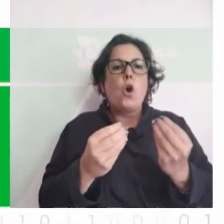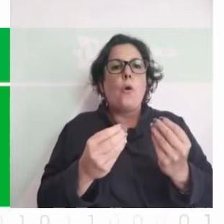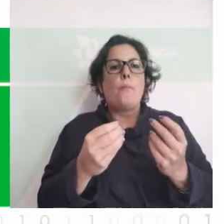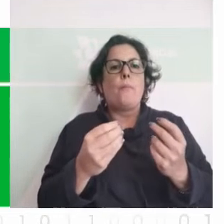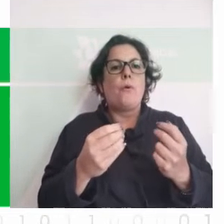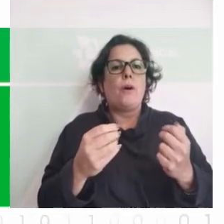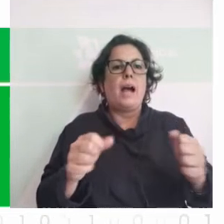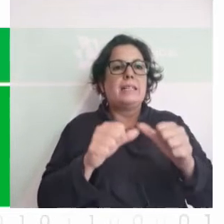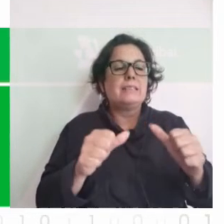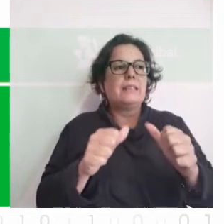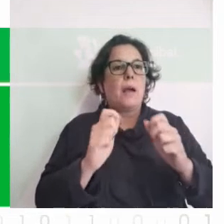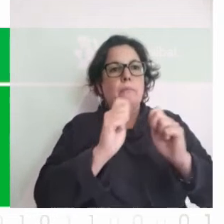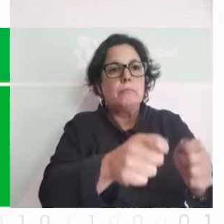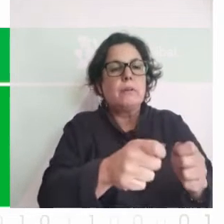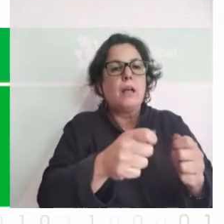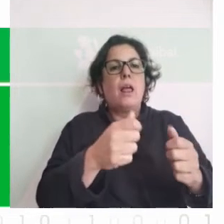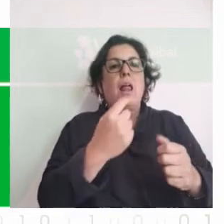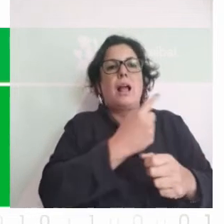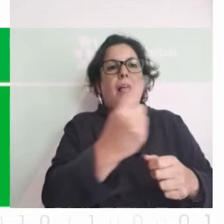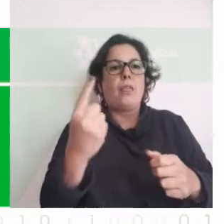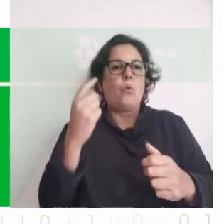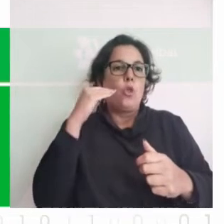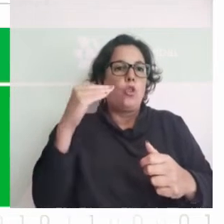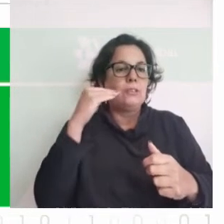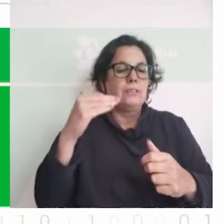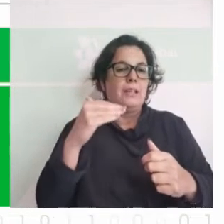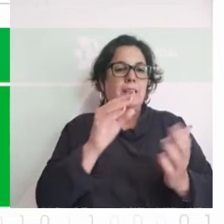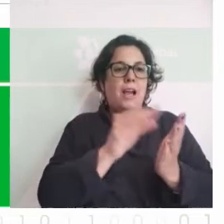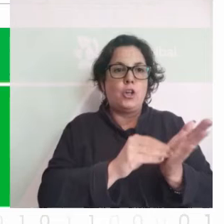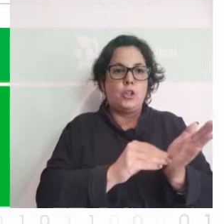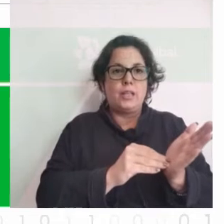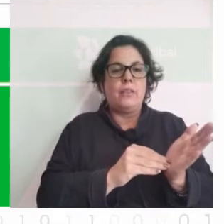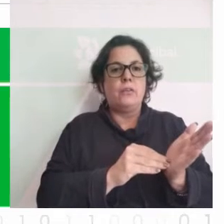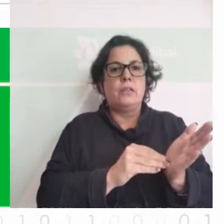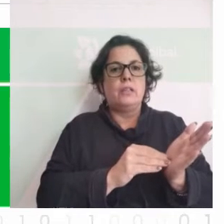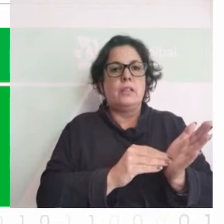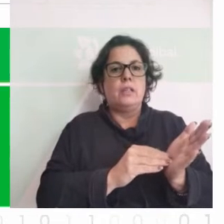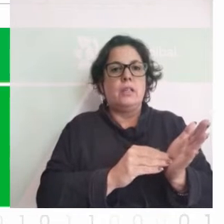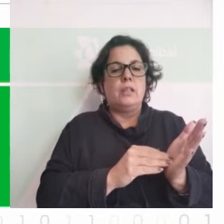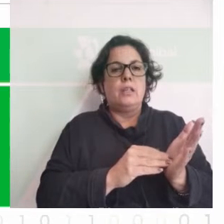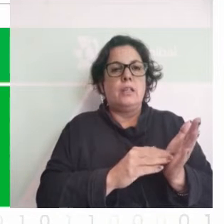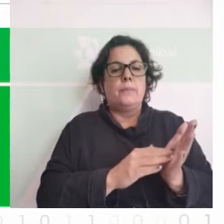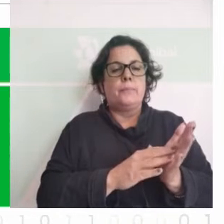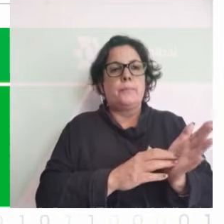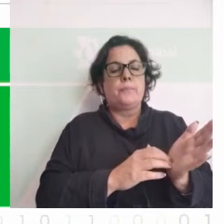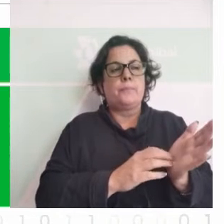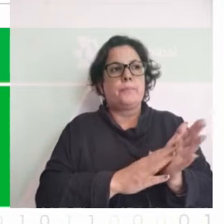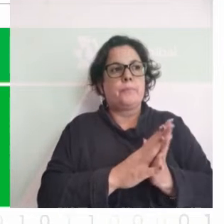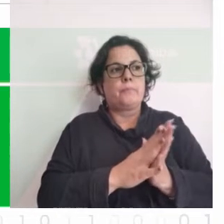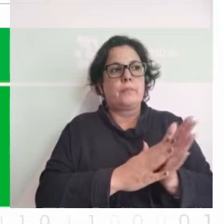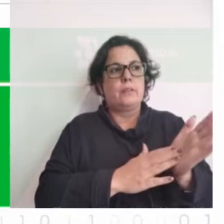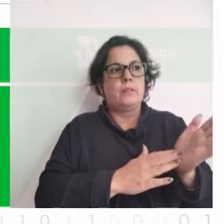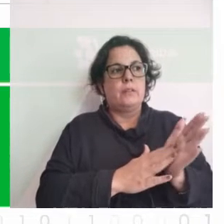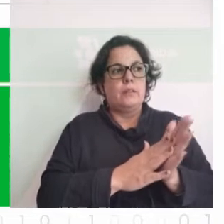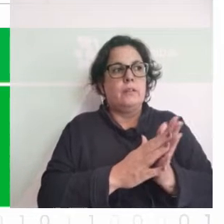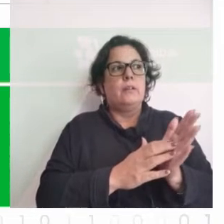de tratamientos a cada uno de los docentes que se había anotado. Y le doy la palabra a Ceci, que va a seguir.